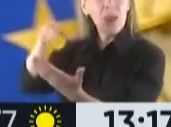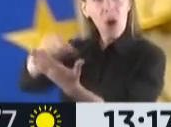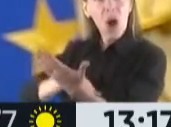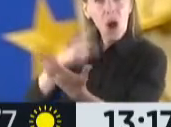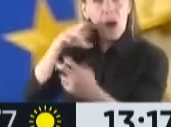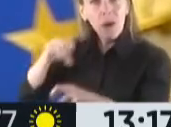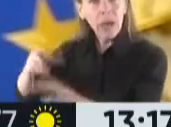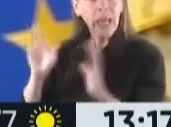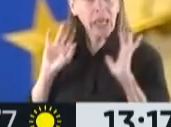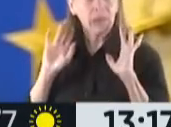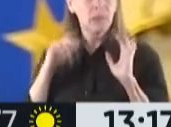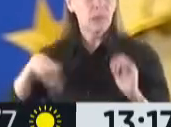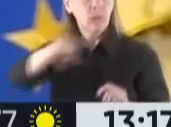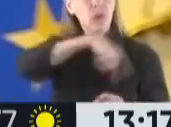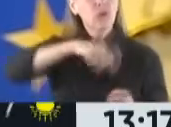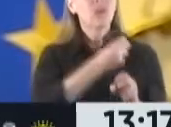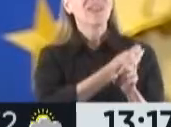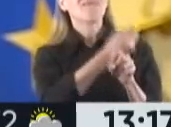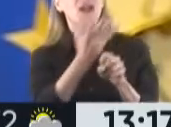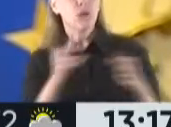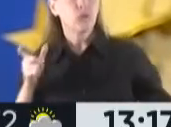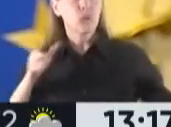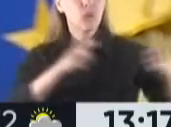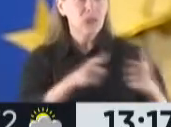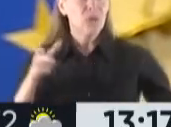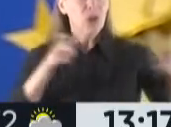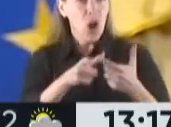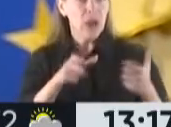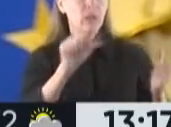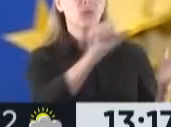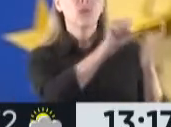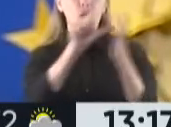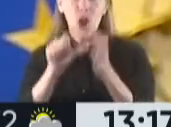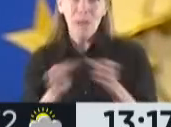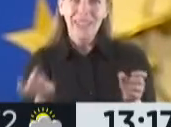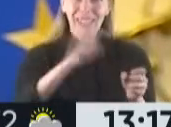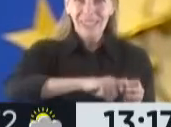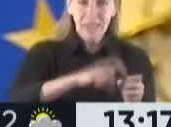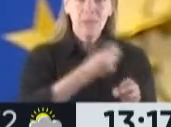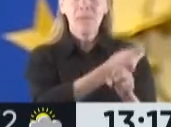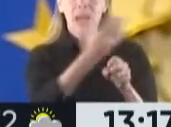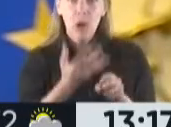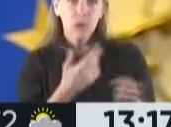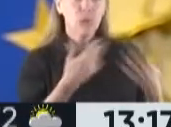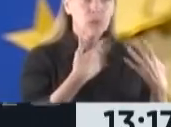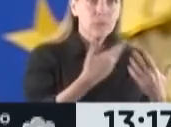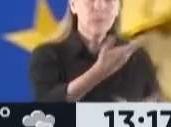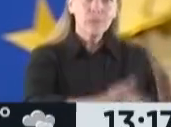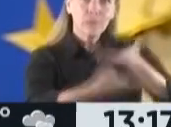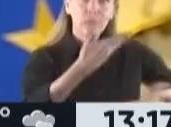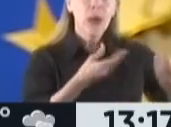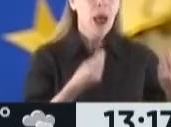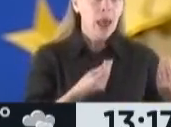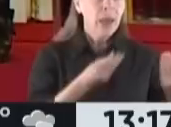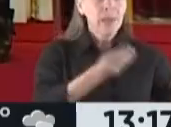Desde el Mercosur hemos trabajado todo este tiempo junto a los demás países miembros del Mercosur para presentarle a